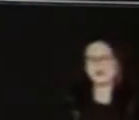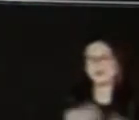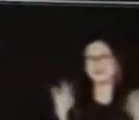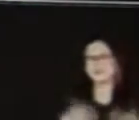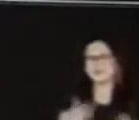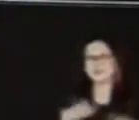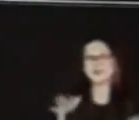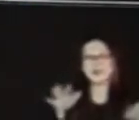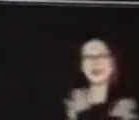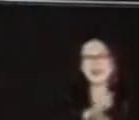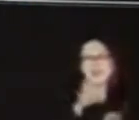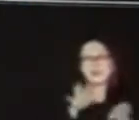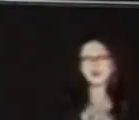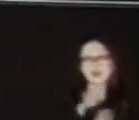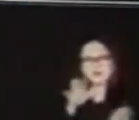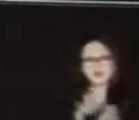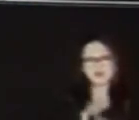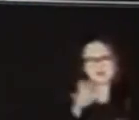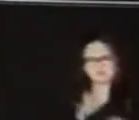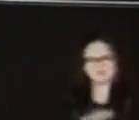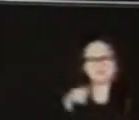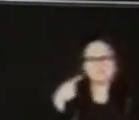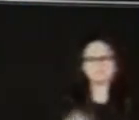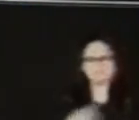profunda y radical,